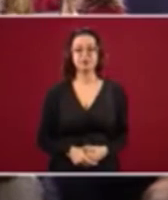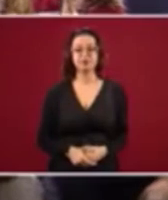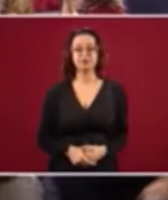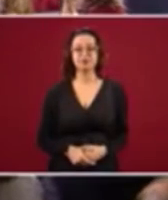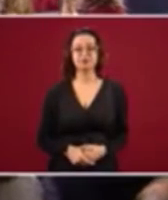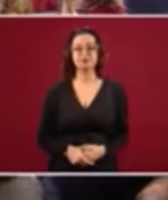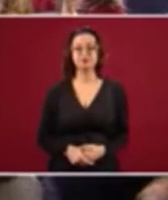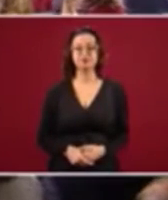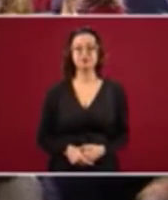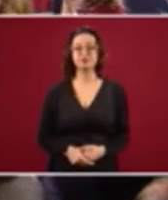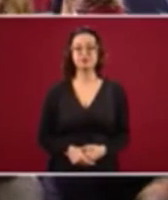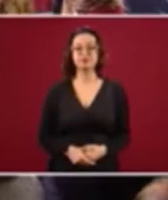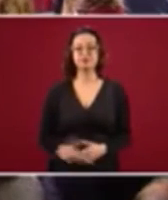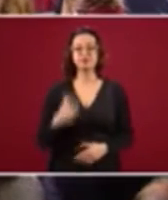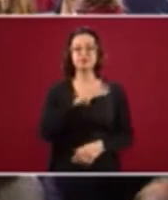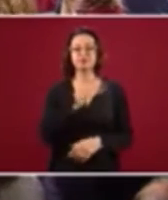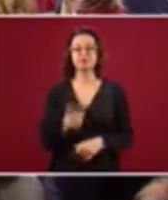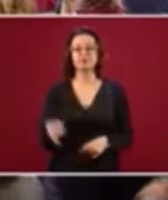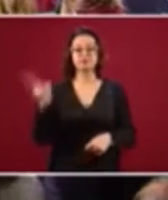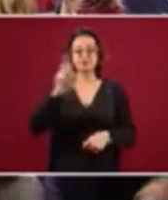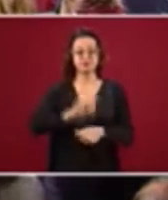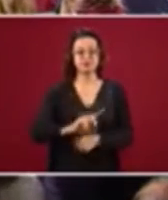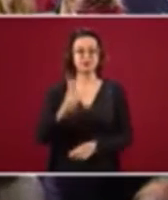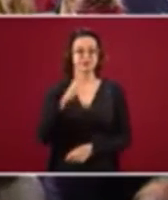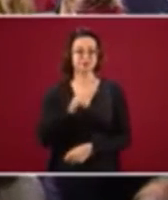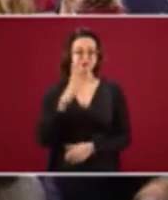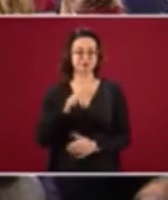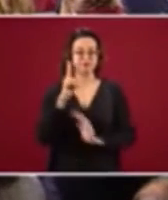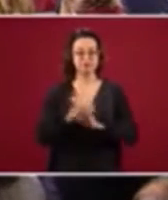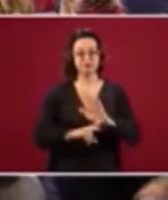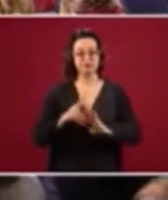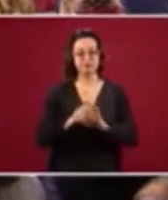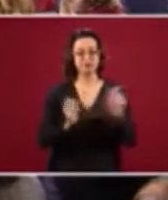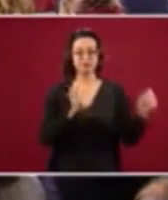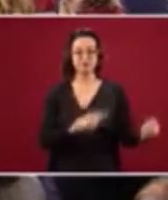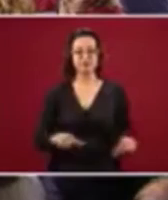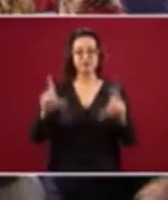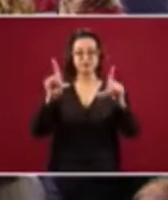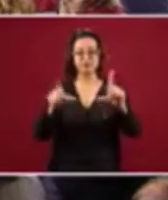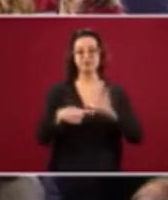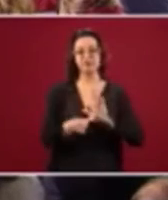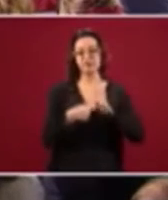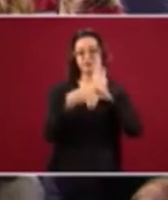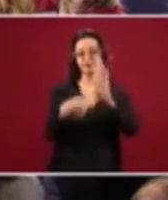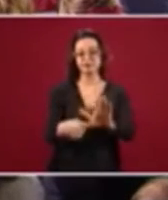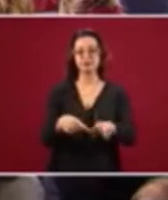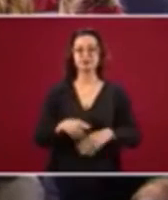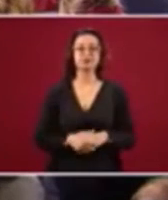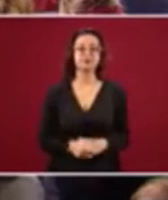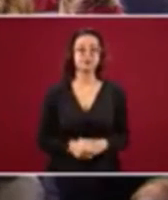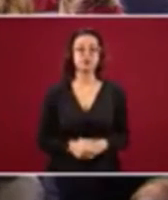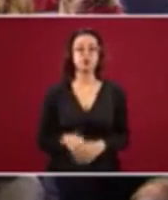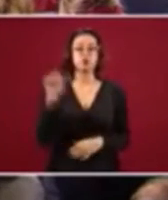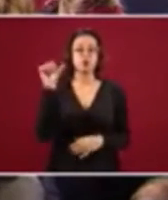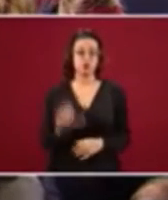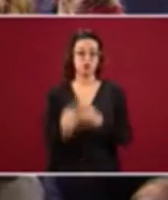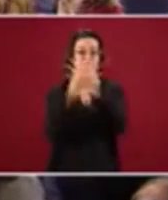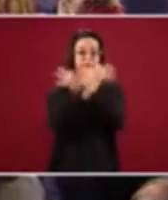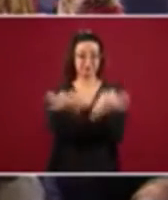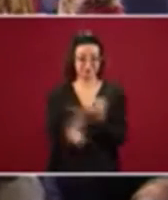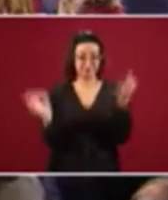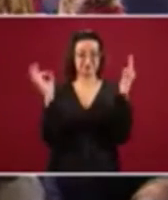Muy buenos días, se tiene un video preparado. Este es un anuncio que hacemos el día de